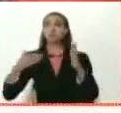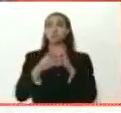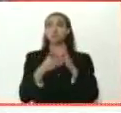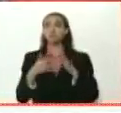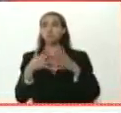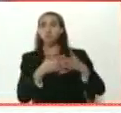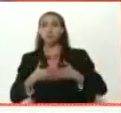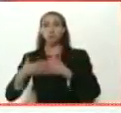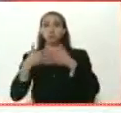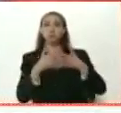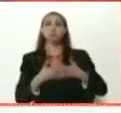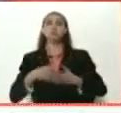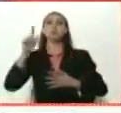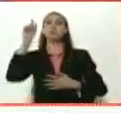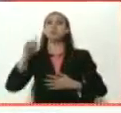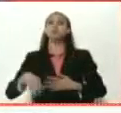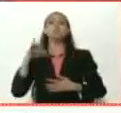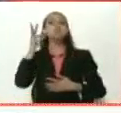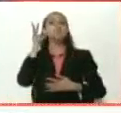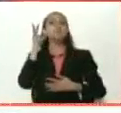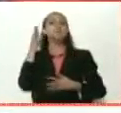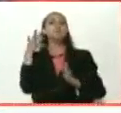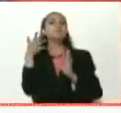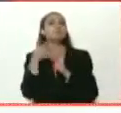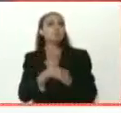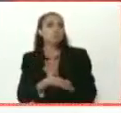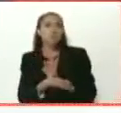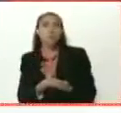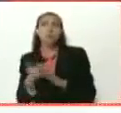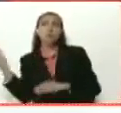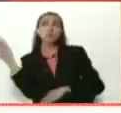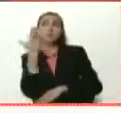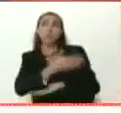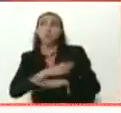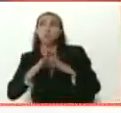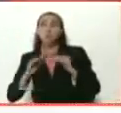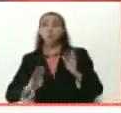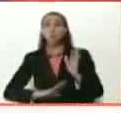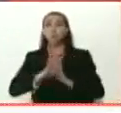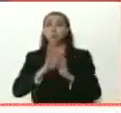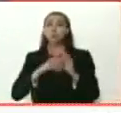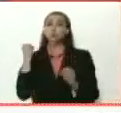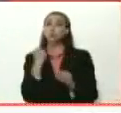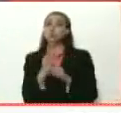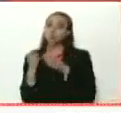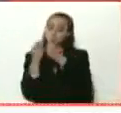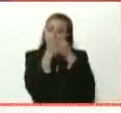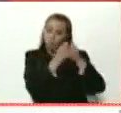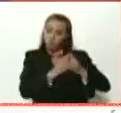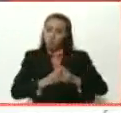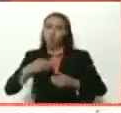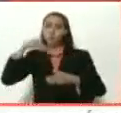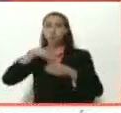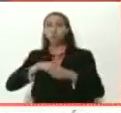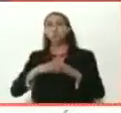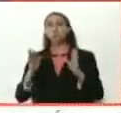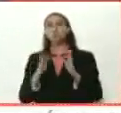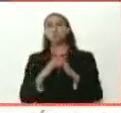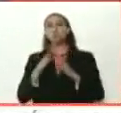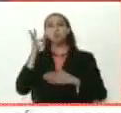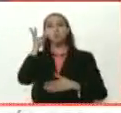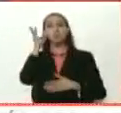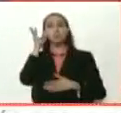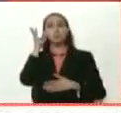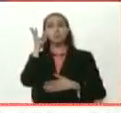pero también aquellas que han visto restringido el desarrollo económico y la prosperidad propia del hogar. Allí también la mujer